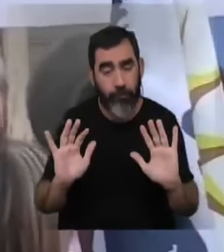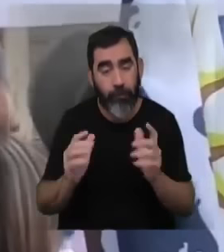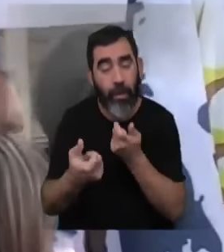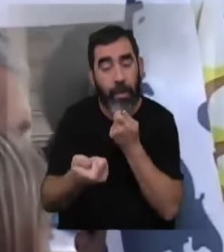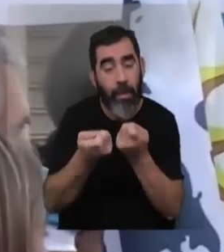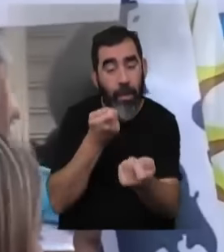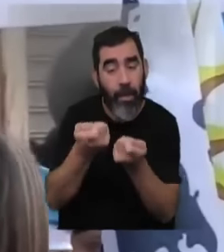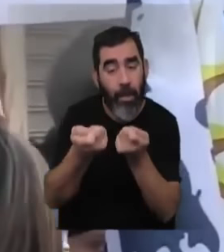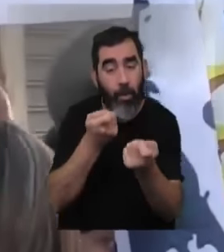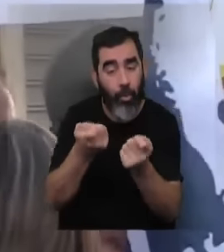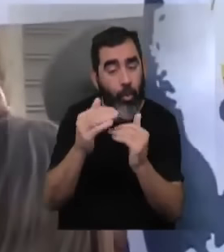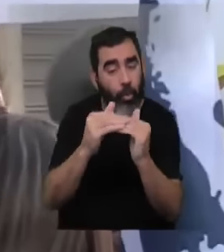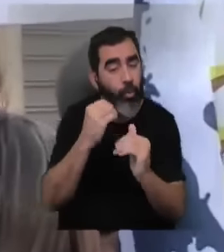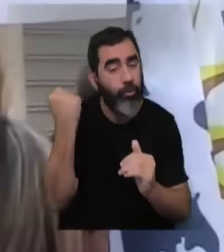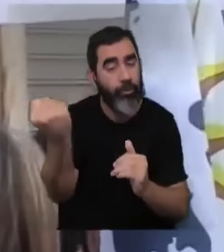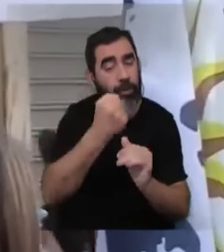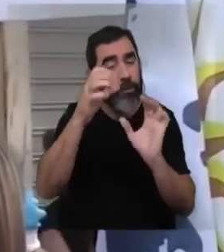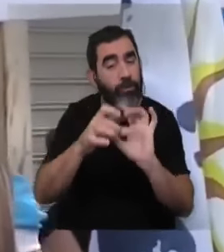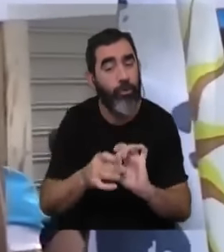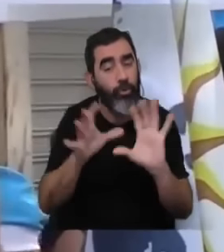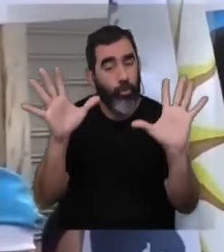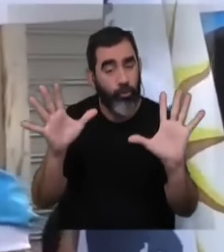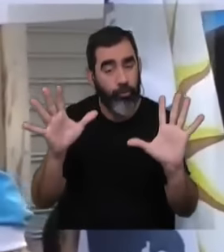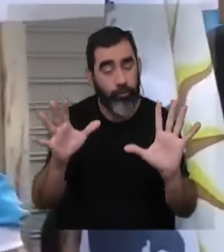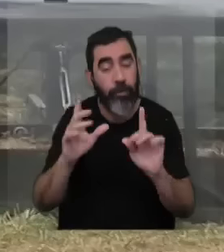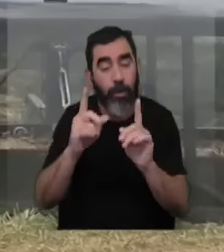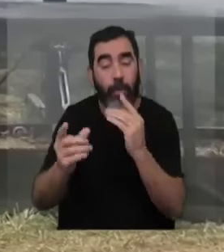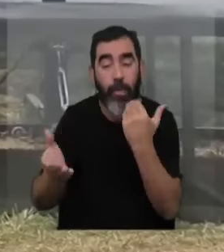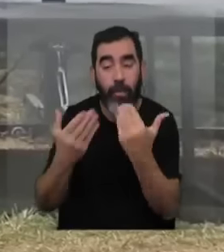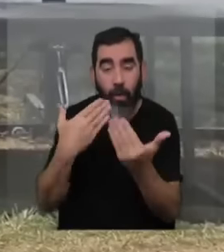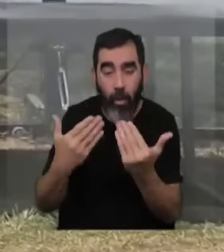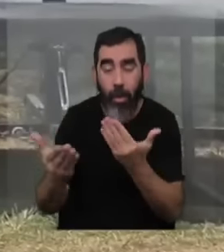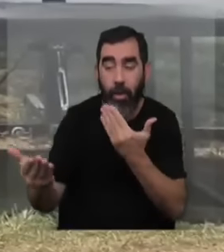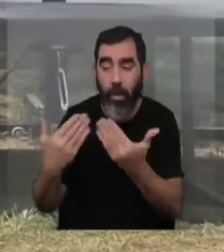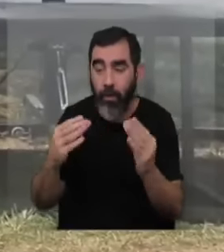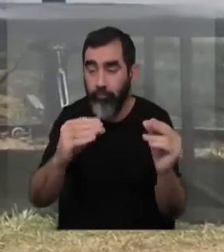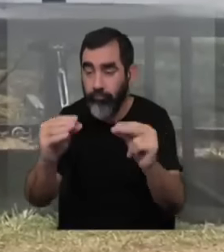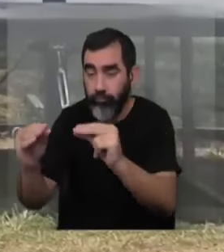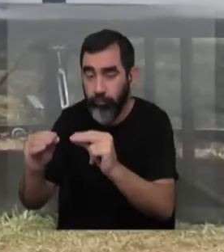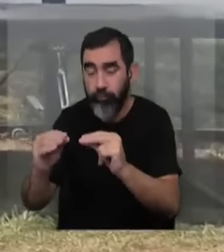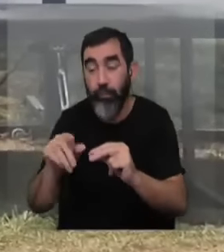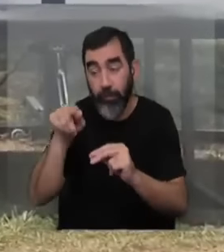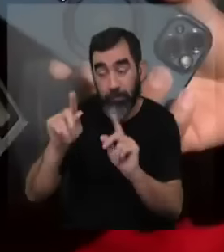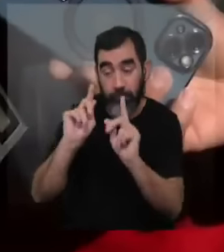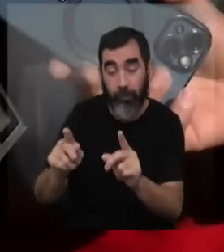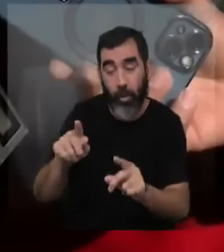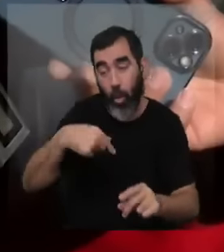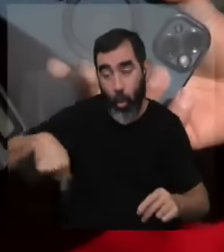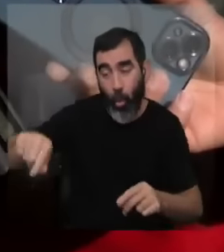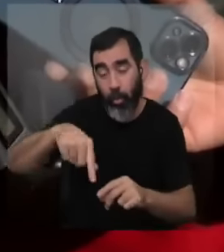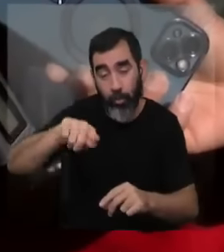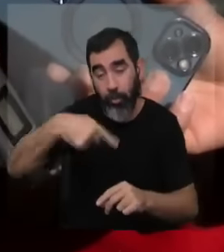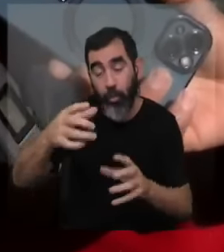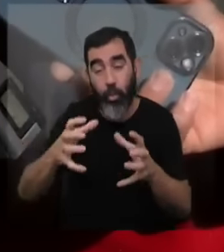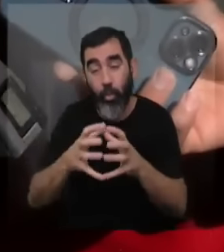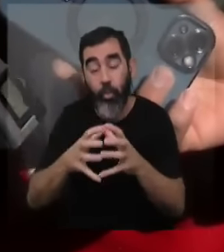negociación es la base democrática en la cual hay que dialogar hay que hablar y con con ella en particular y con el resto de todos